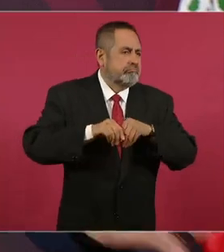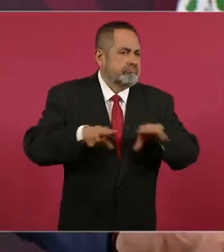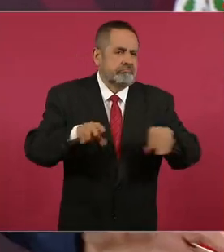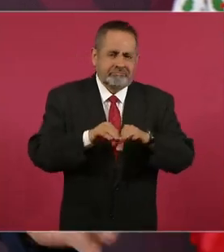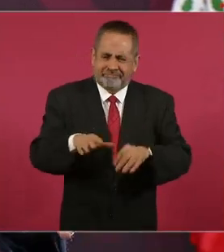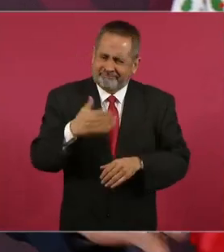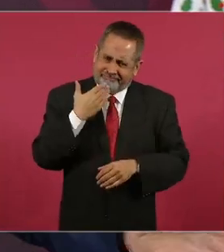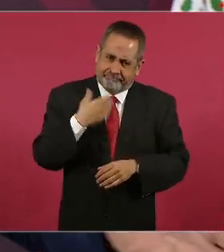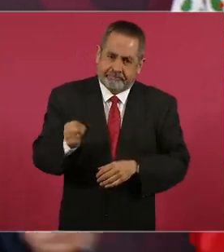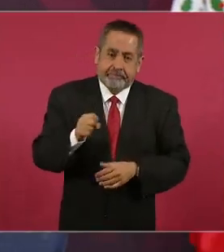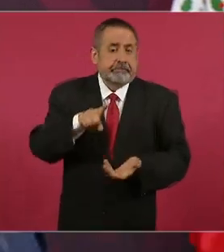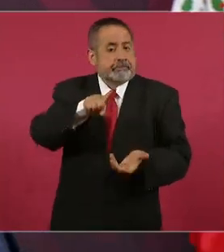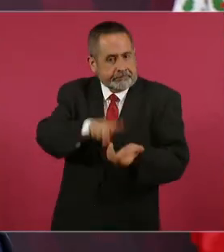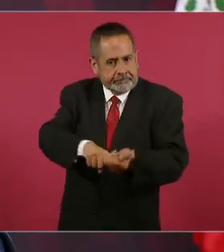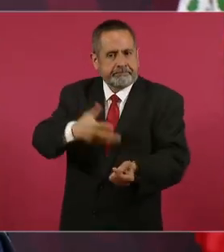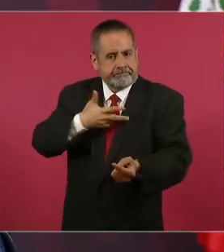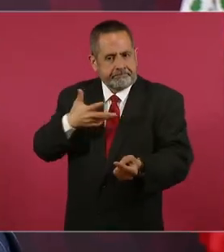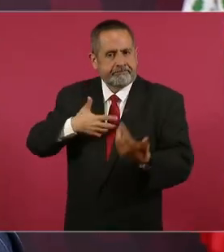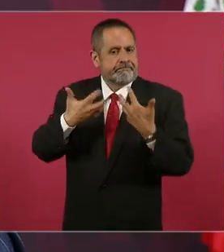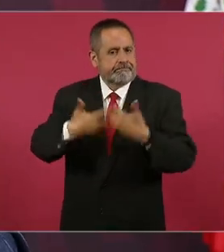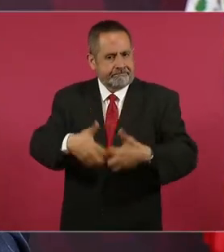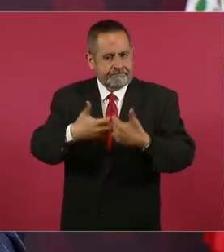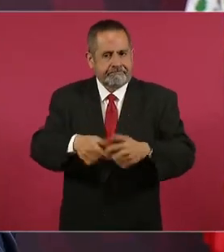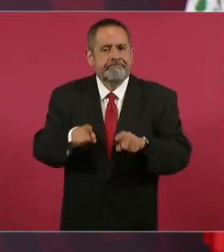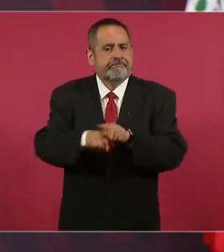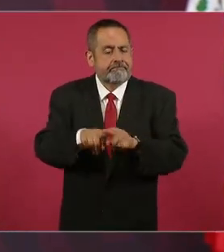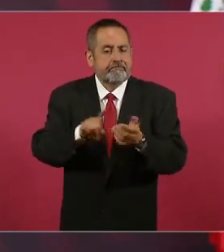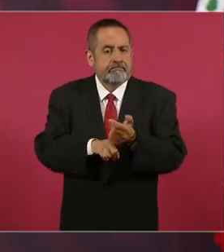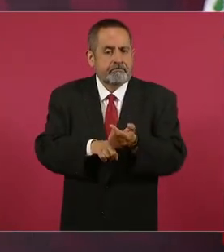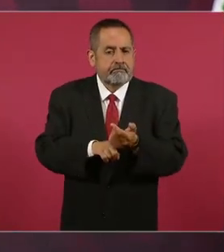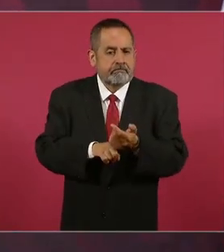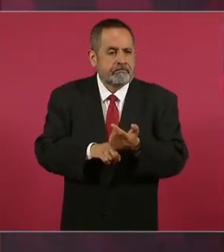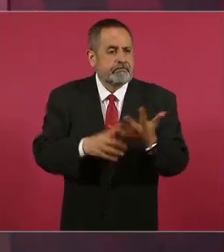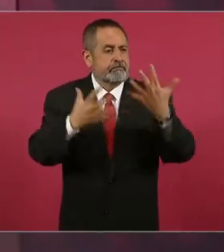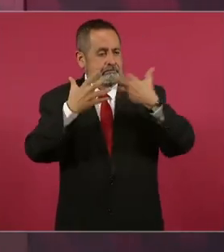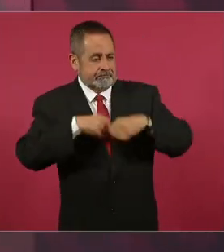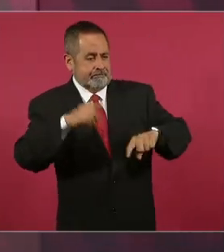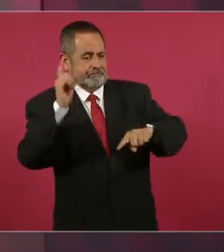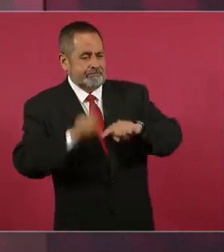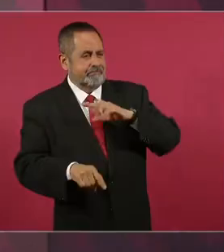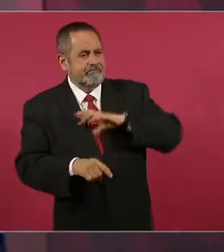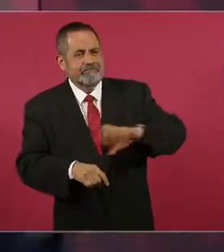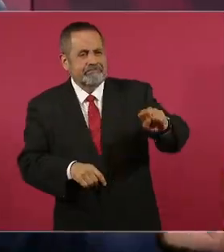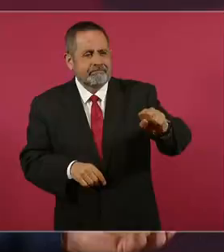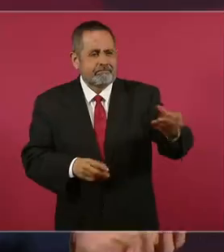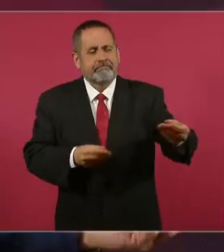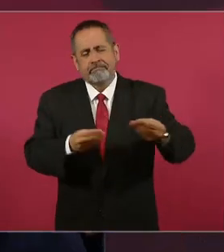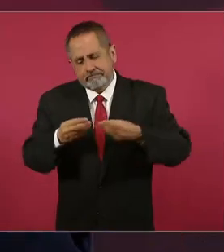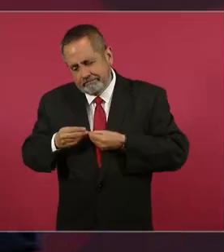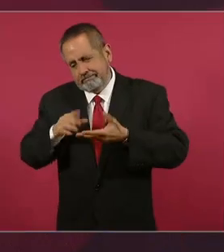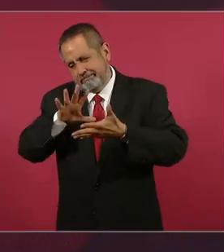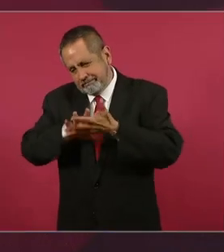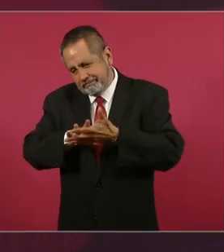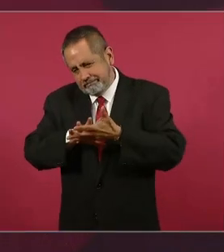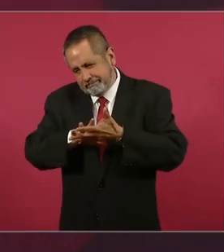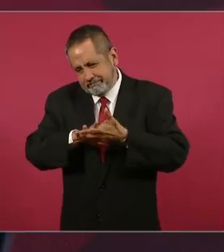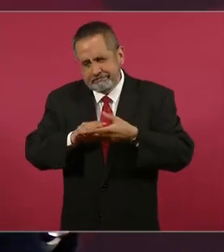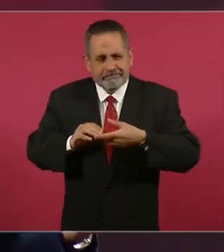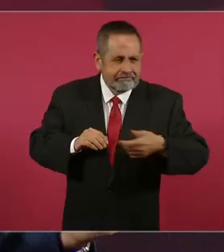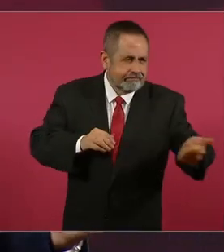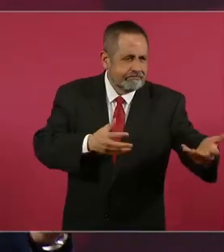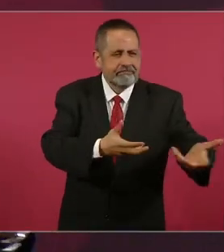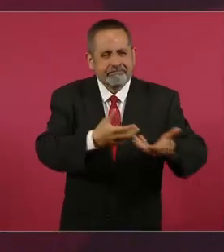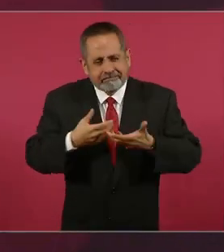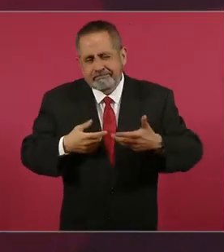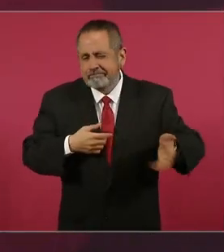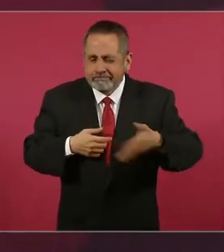también tenía sus máquinas y se las confiscaban, y bueno, a la cárcel, entraba y salía